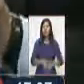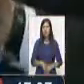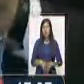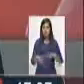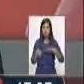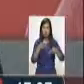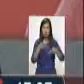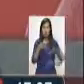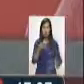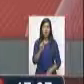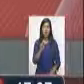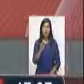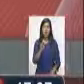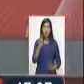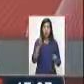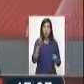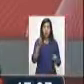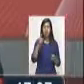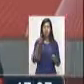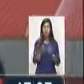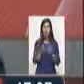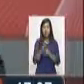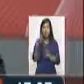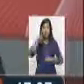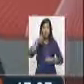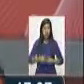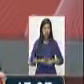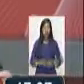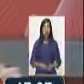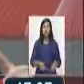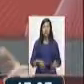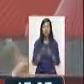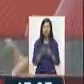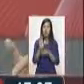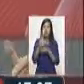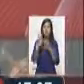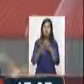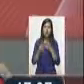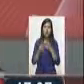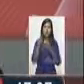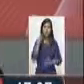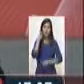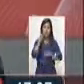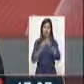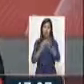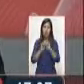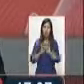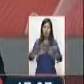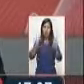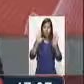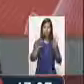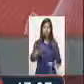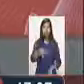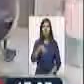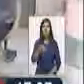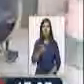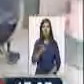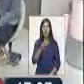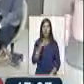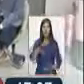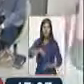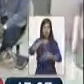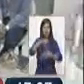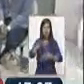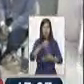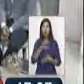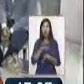los plásticos en el tema hidrocarburífero, completar la internacionalización de YPFB en el continente, completar